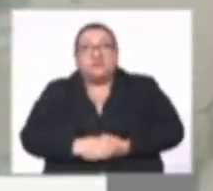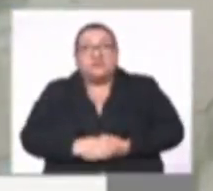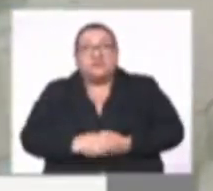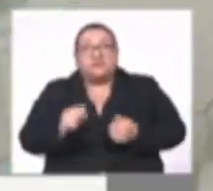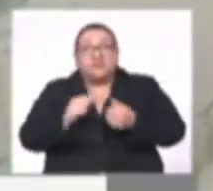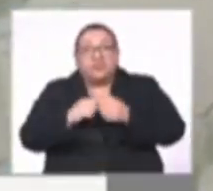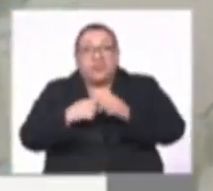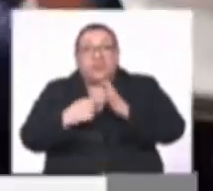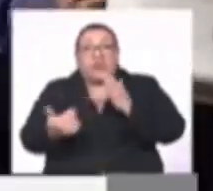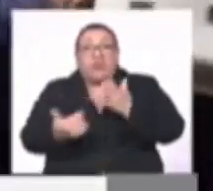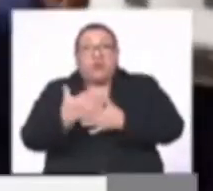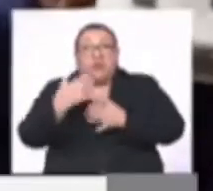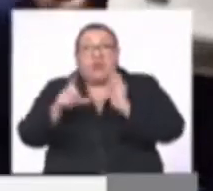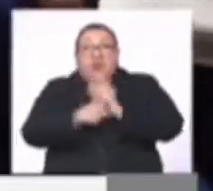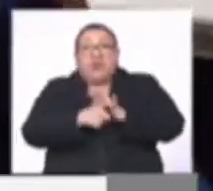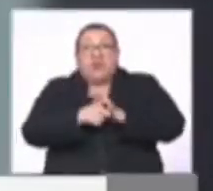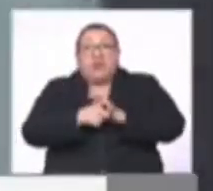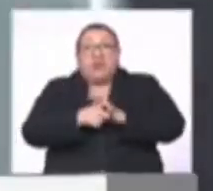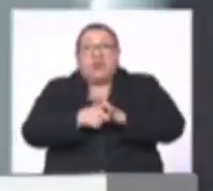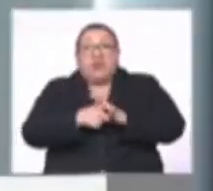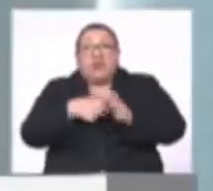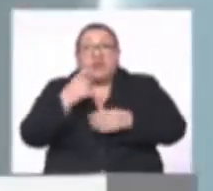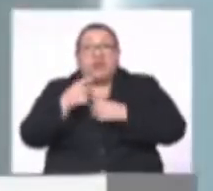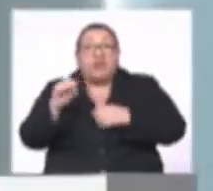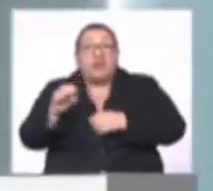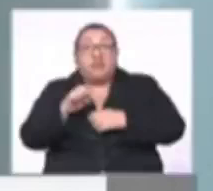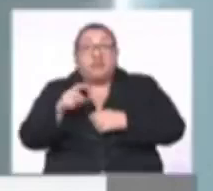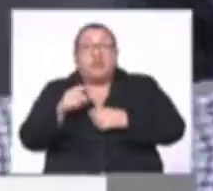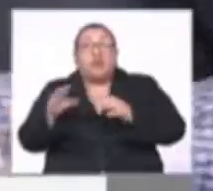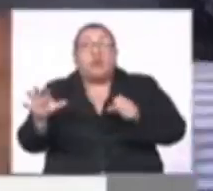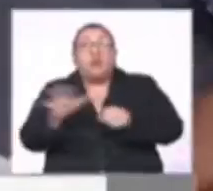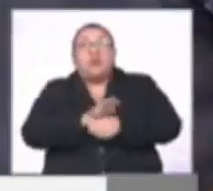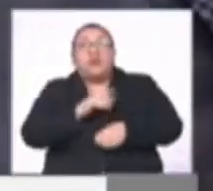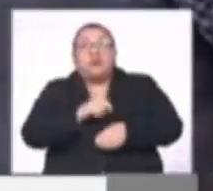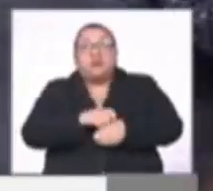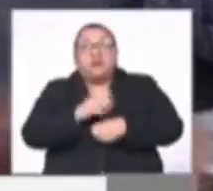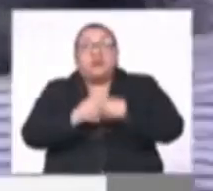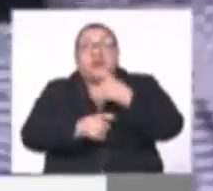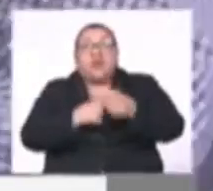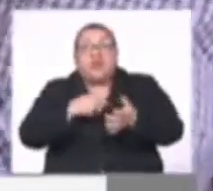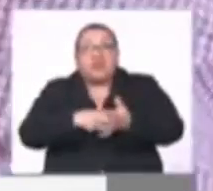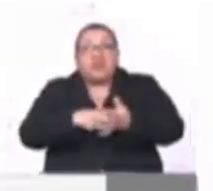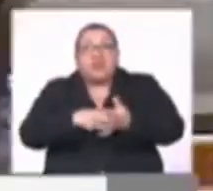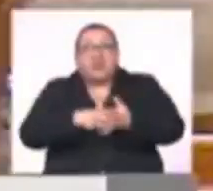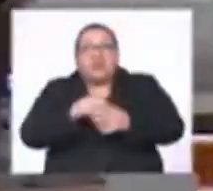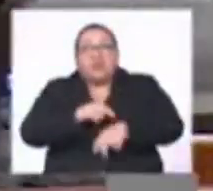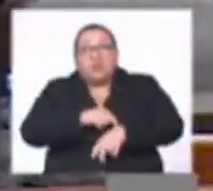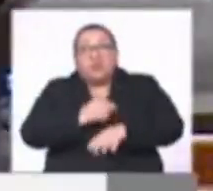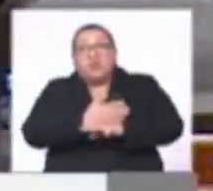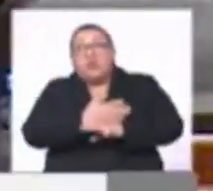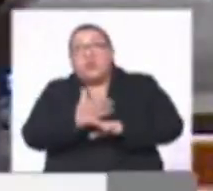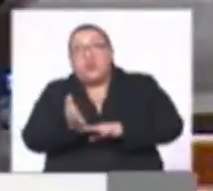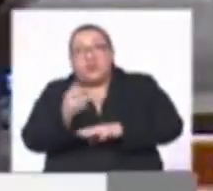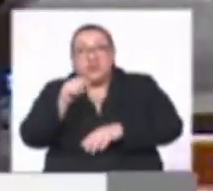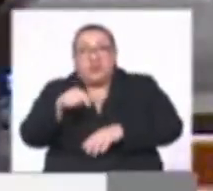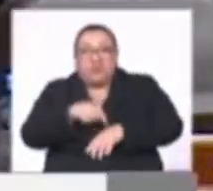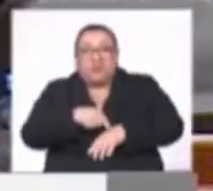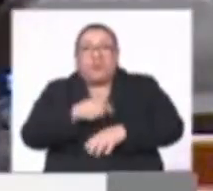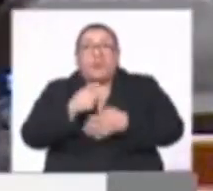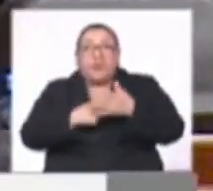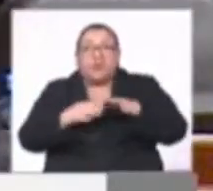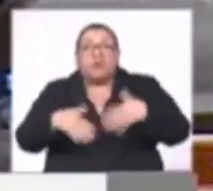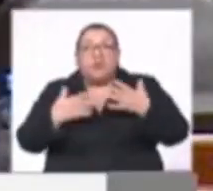ley de declaratoria de emergencia ambiental, buscamos cubrir tanto el periodo previo a la declaratoria, durante y después de esta, con